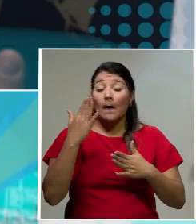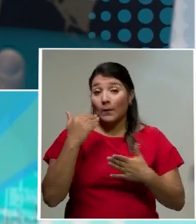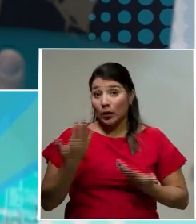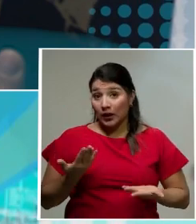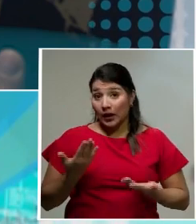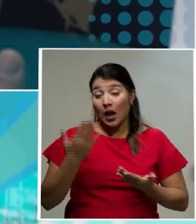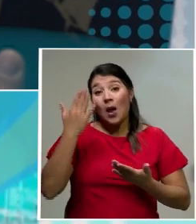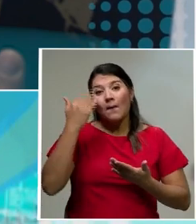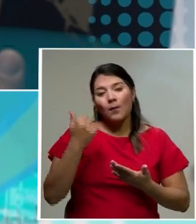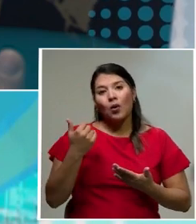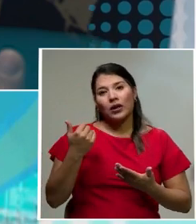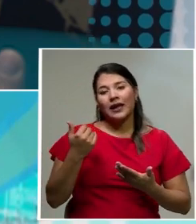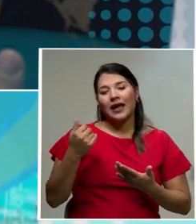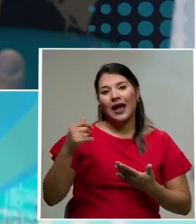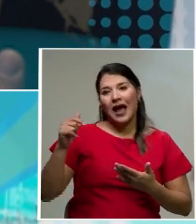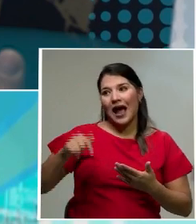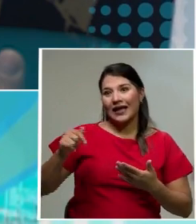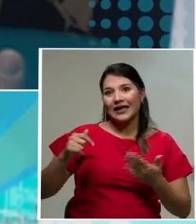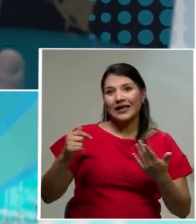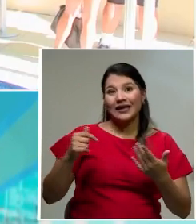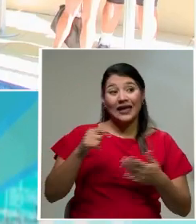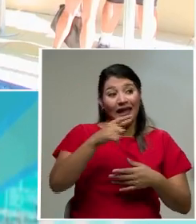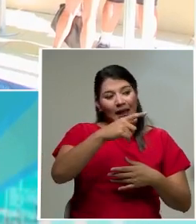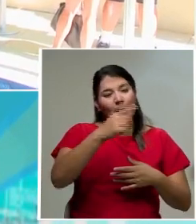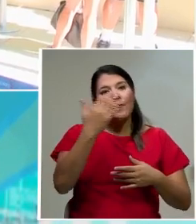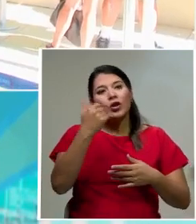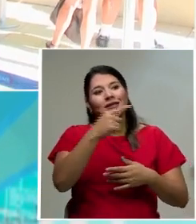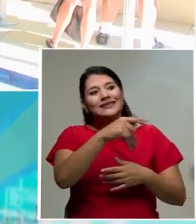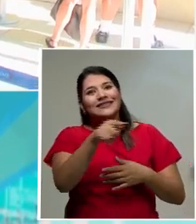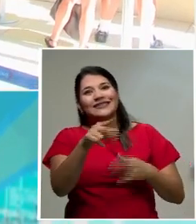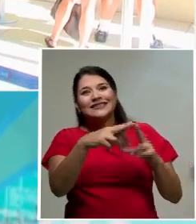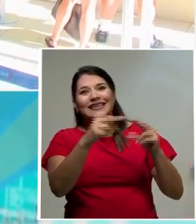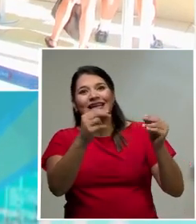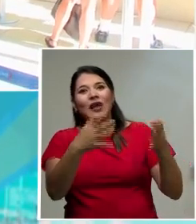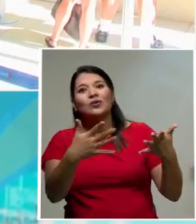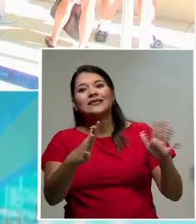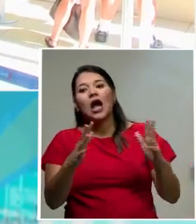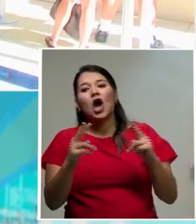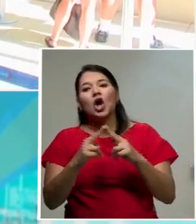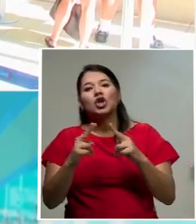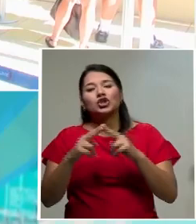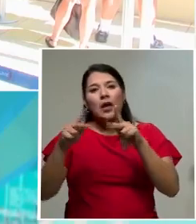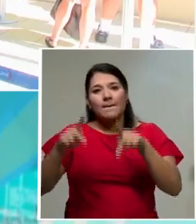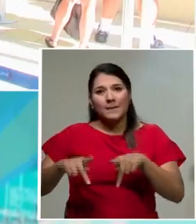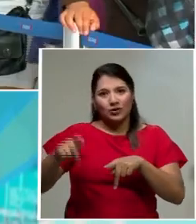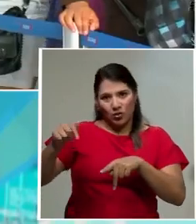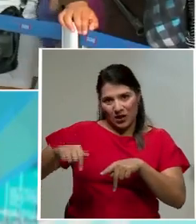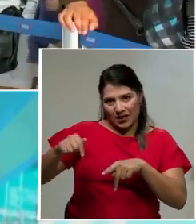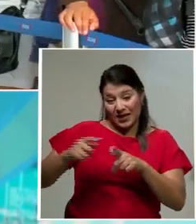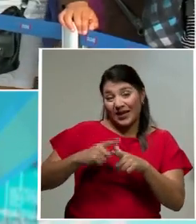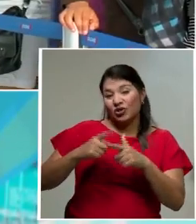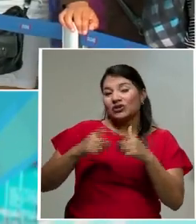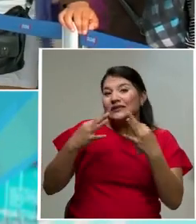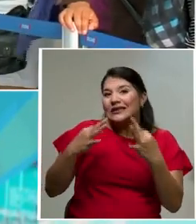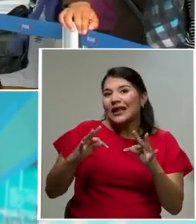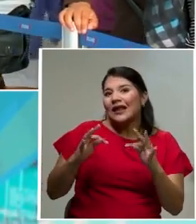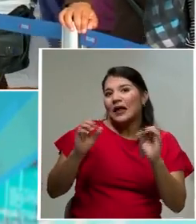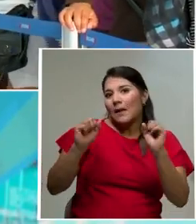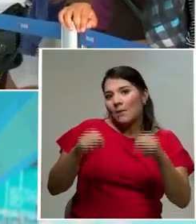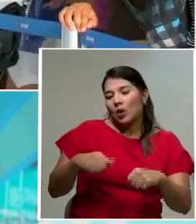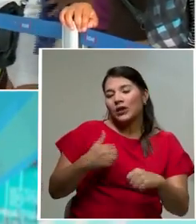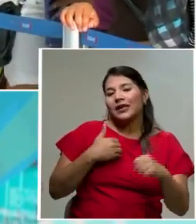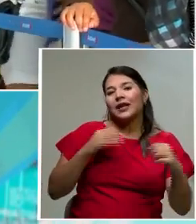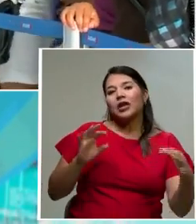se tienen grupos ya de personas conocidas acá y buscan cómo tener algún tipo de enlace y lo que